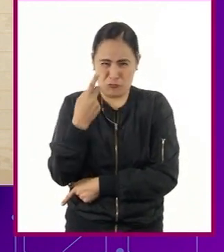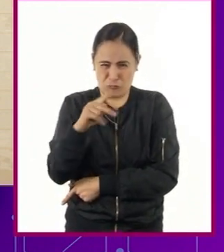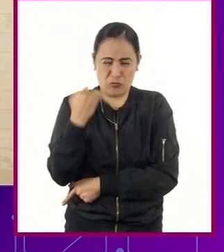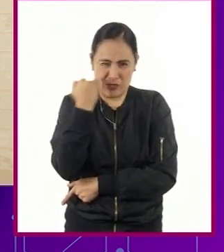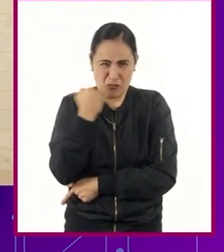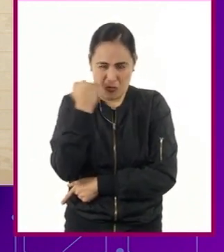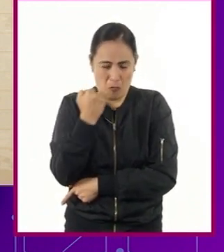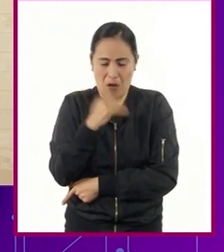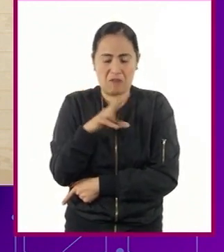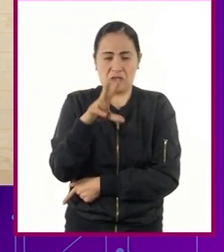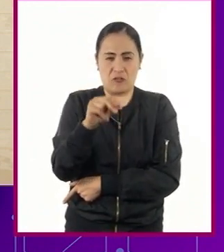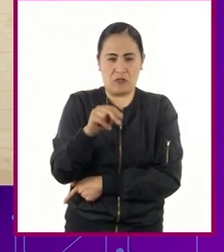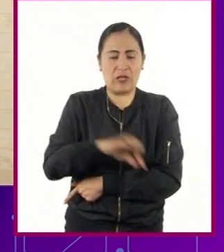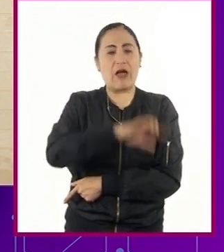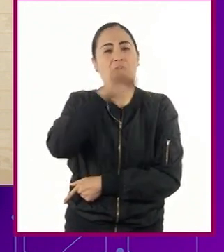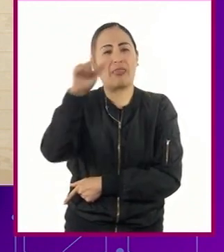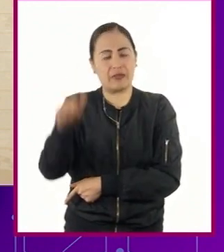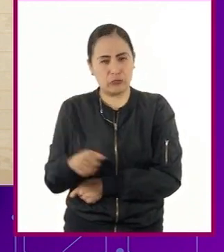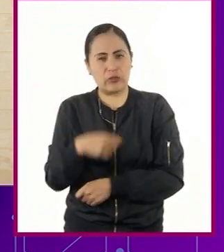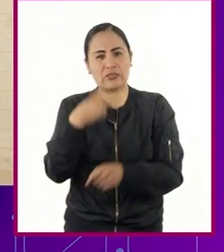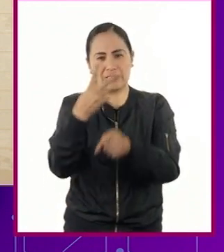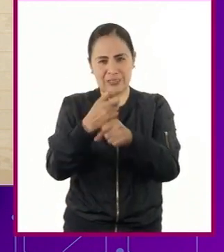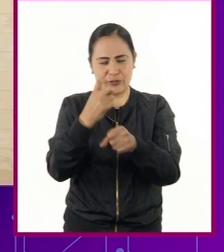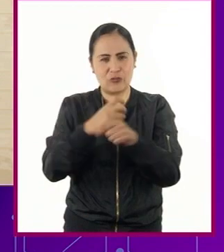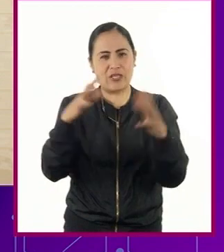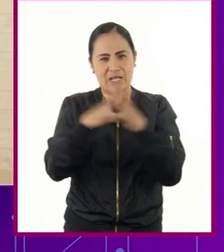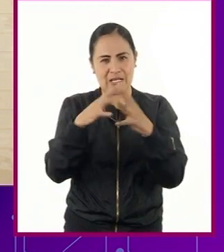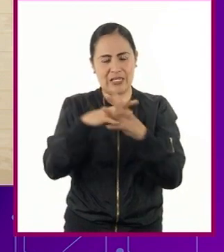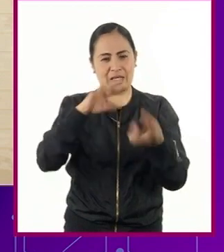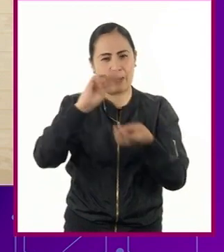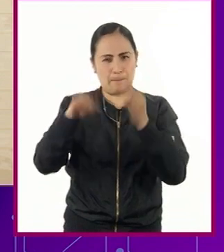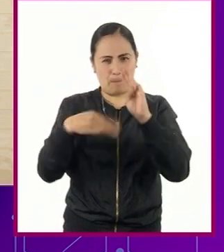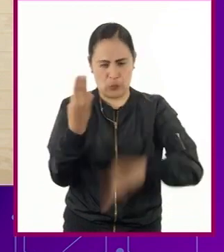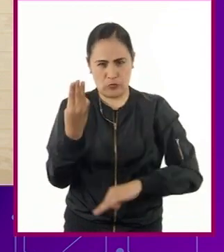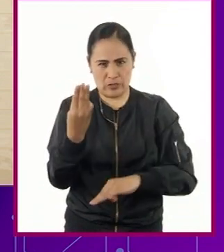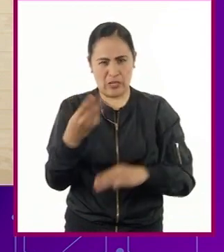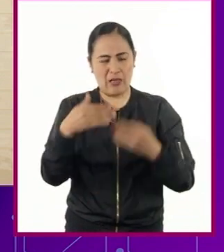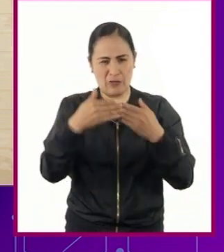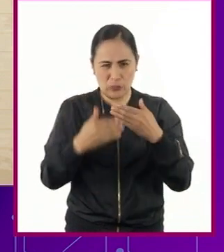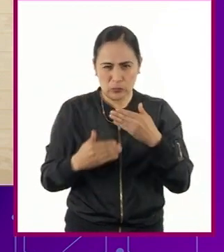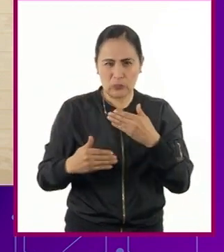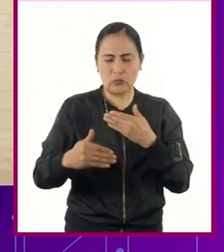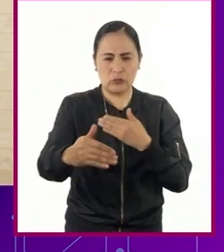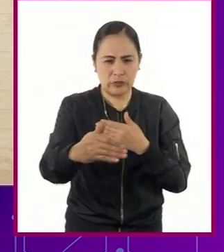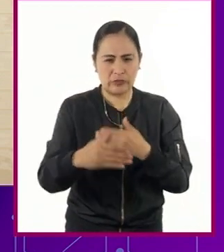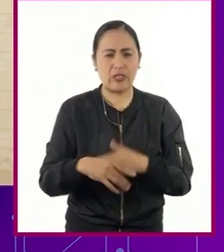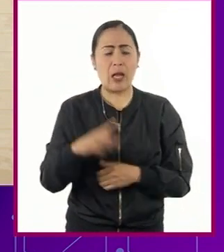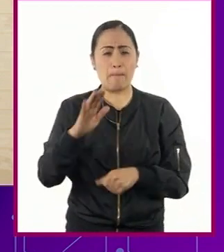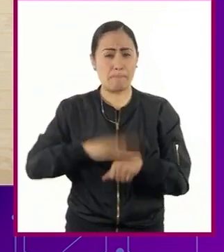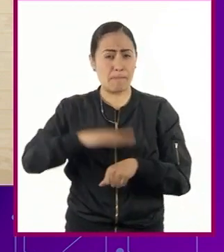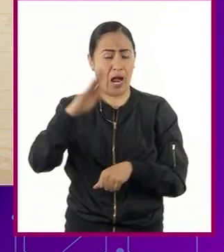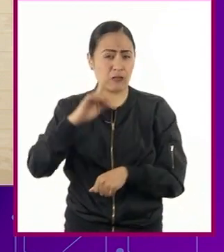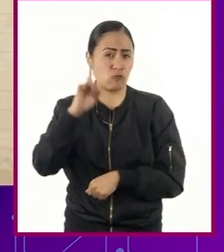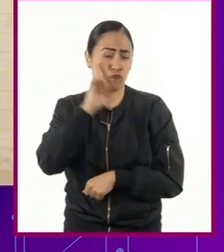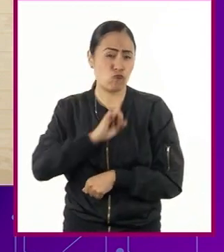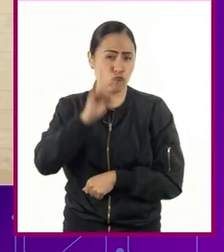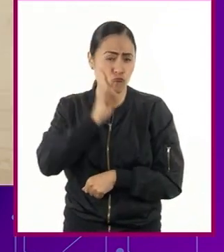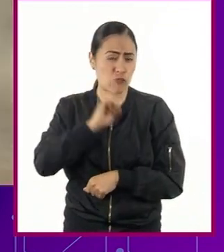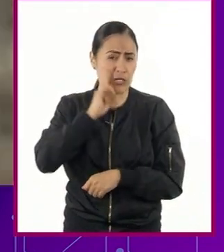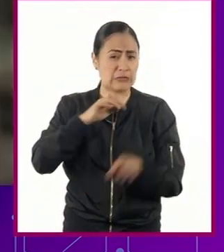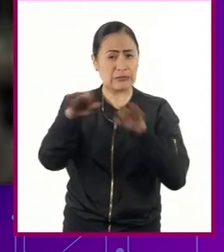Ese uso surgió durante la Segunda Guerra Mundial. Durante la posguerra, se incrementó la presencia de las mujeres en la